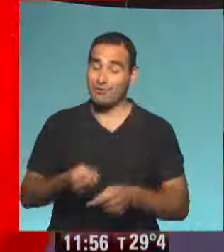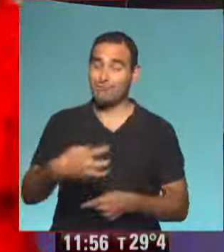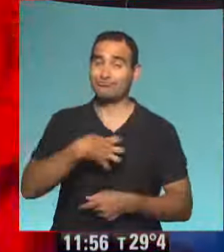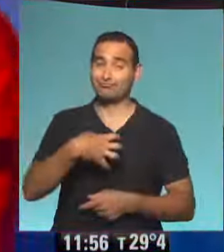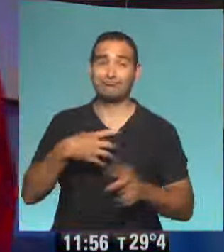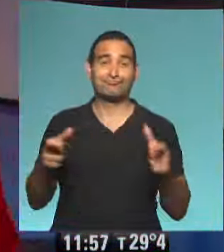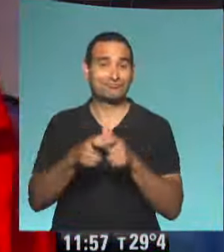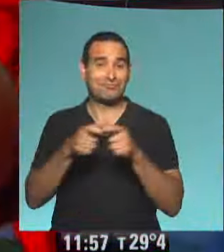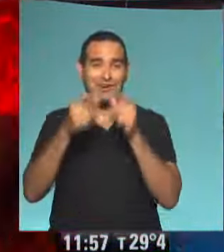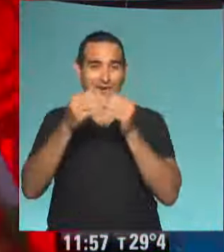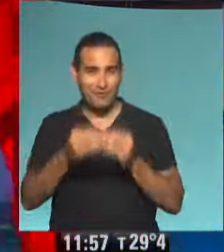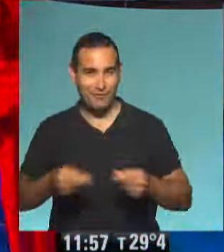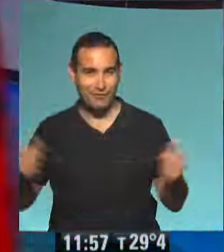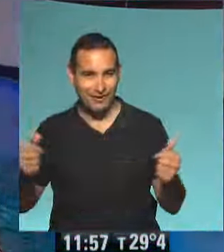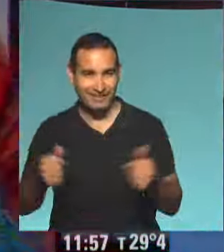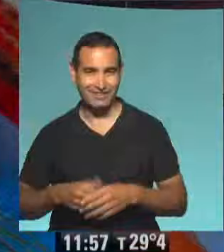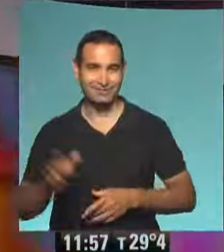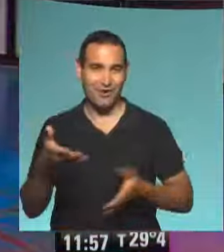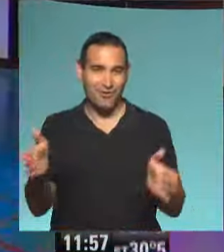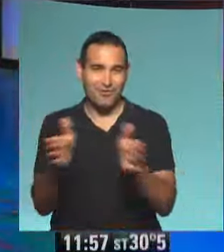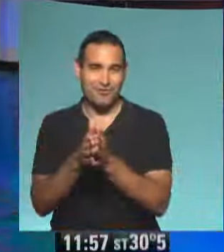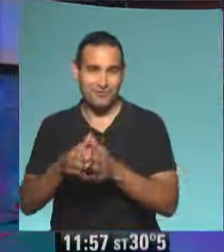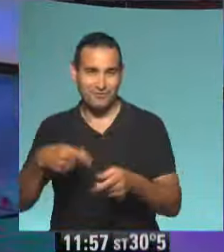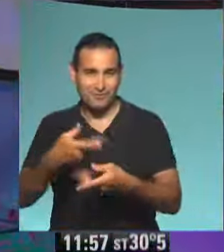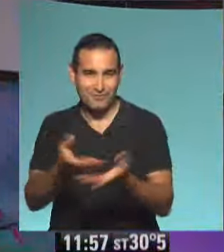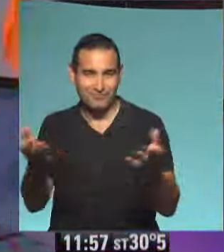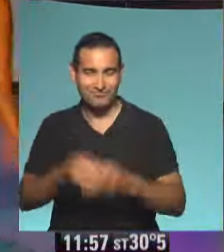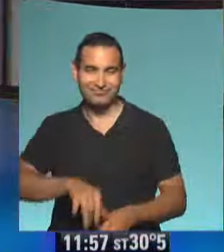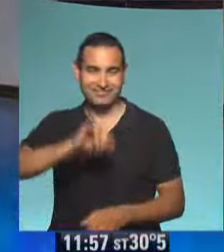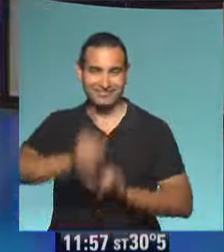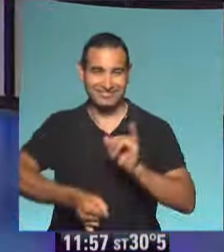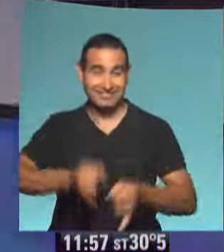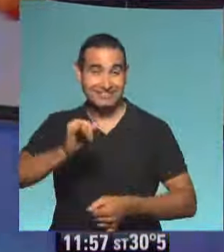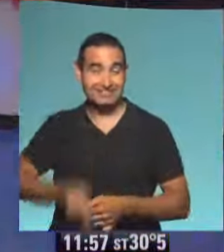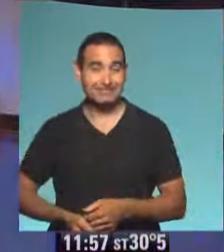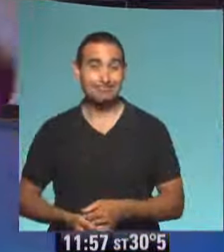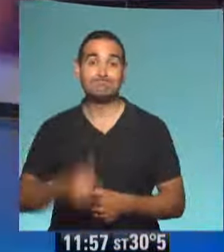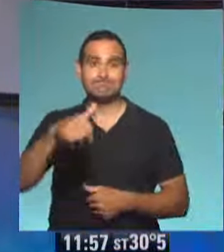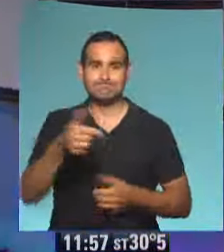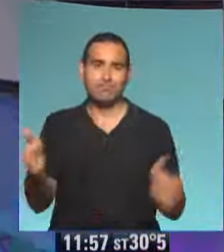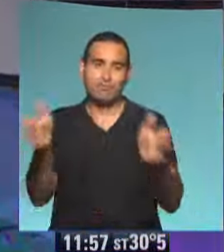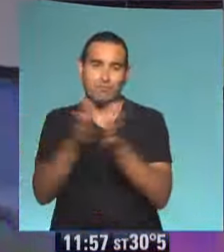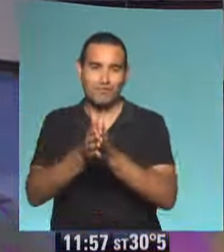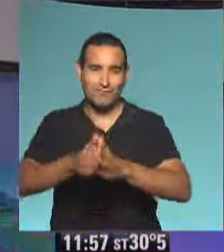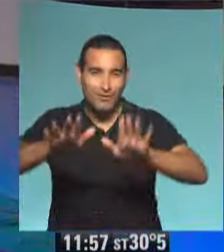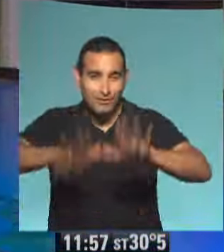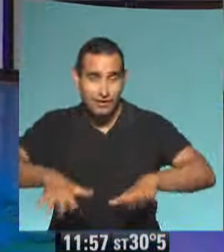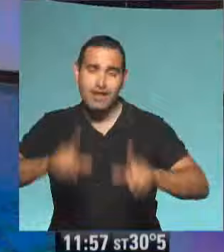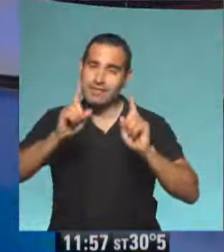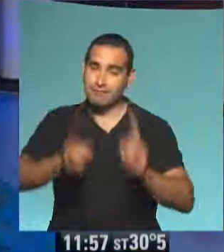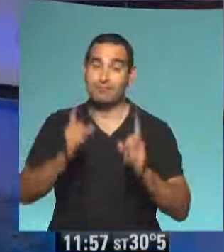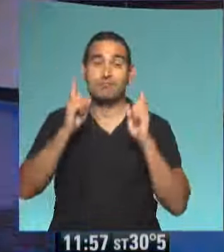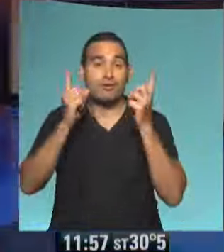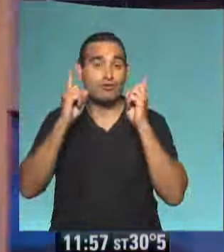que desde el marzo a todos acompaña. Sí, sí, sí, sí, acompaña a los chicos, también a los